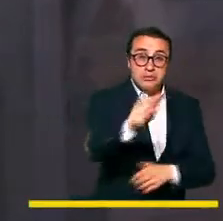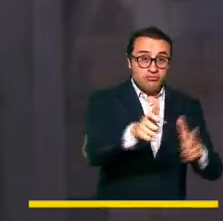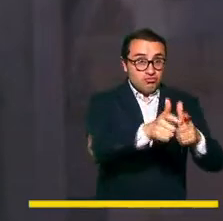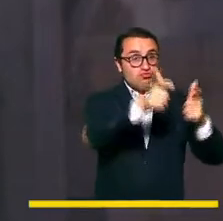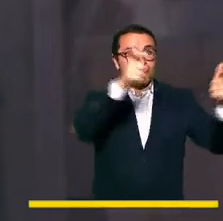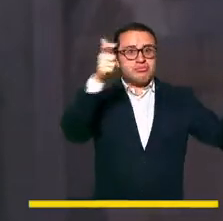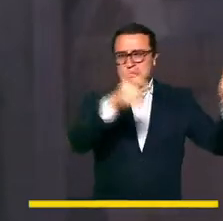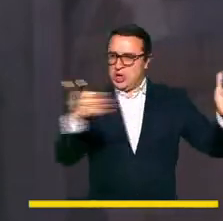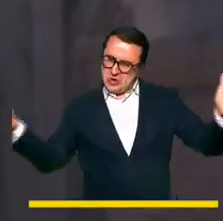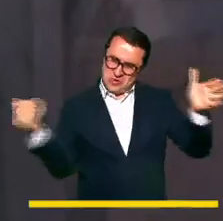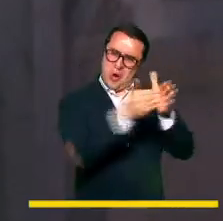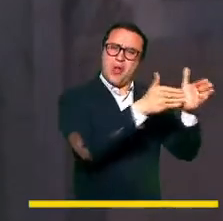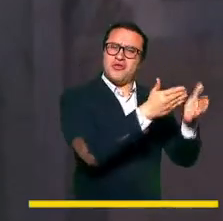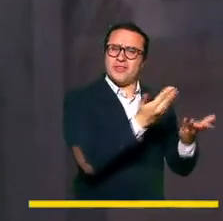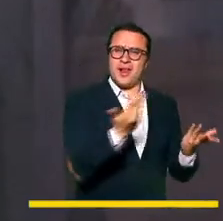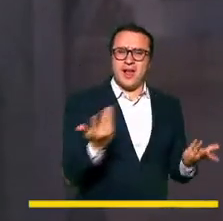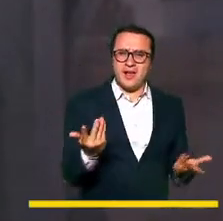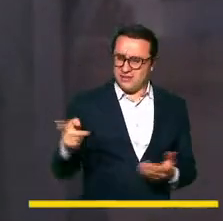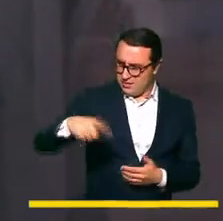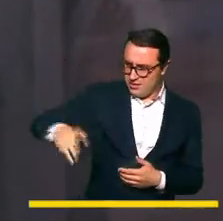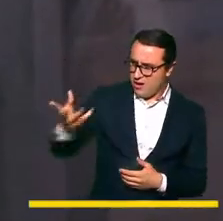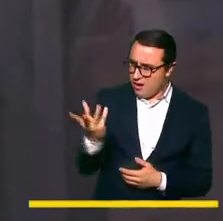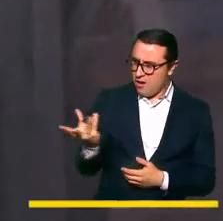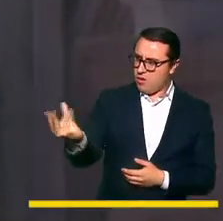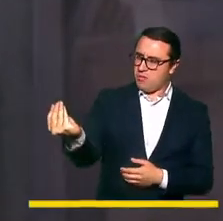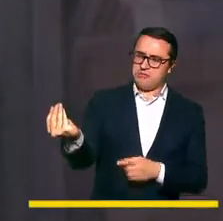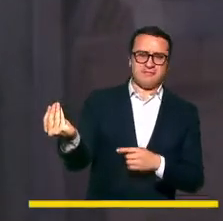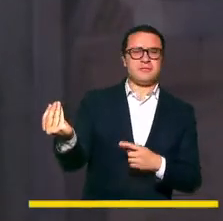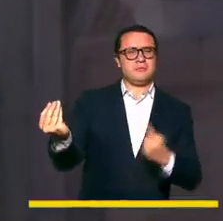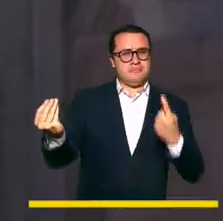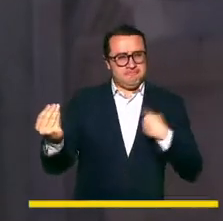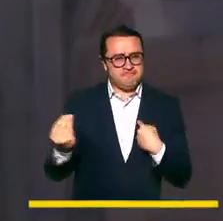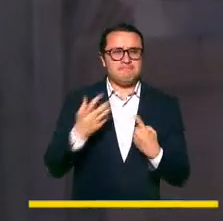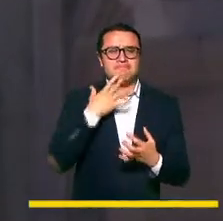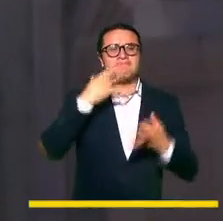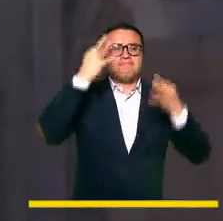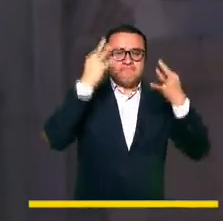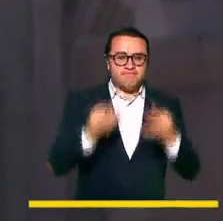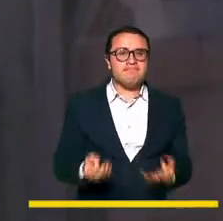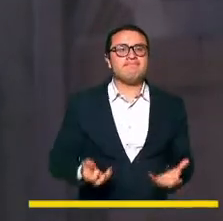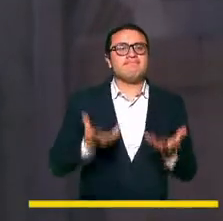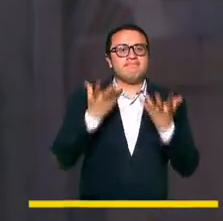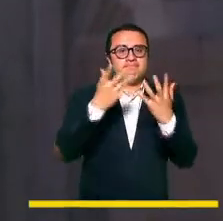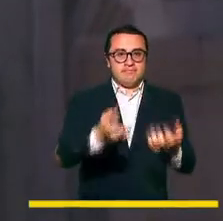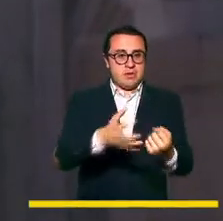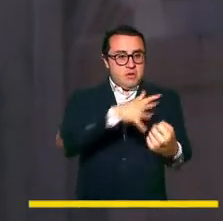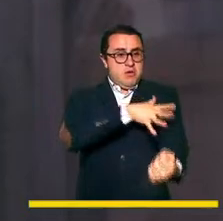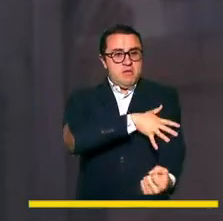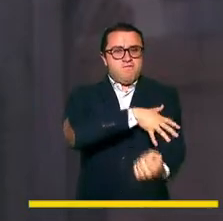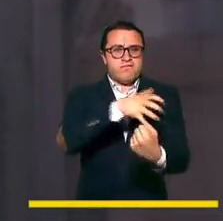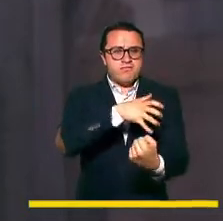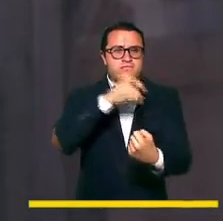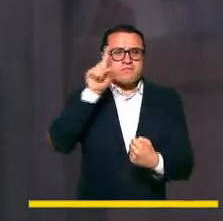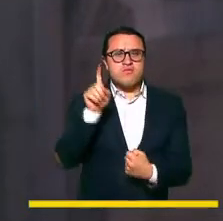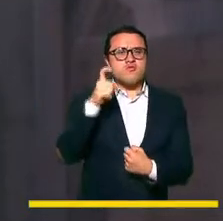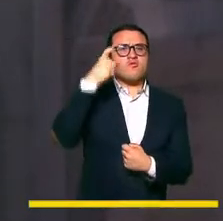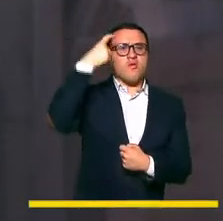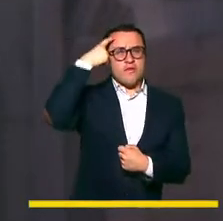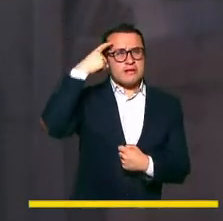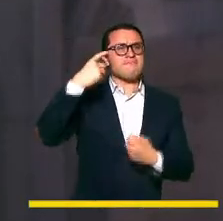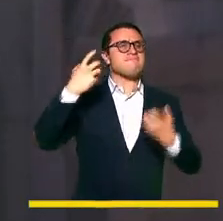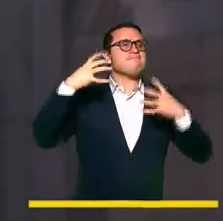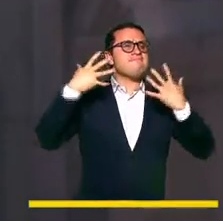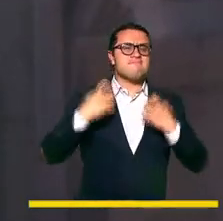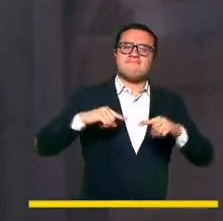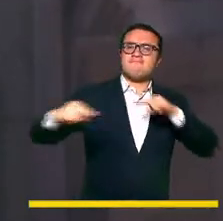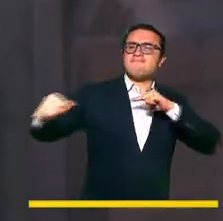mayoritario. Pero lo que quiero hacer es que ese poder gobernar surja es